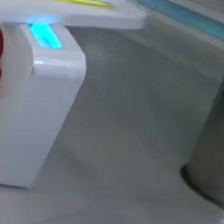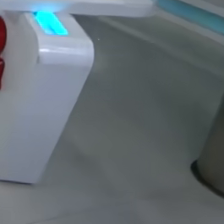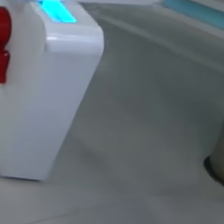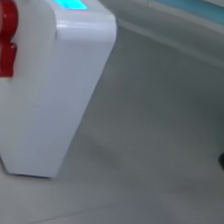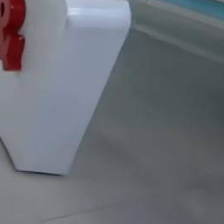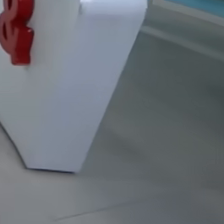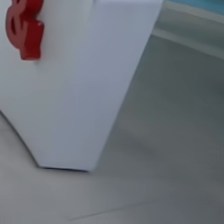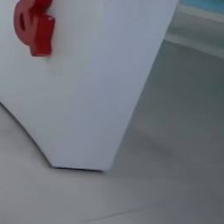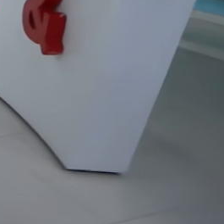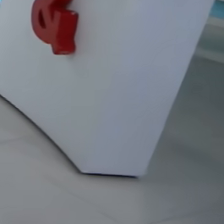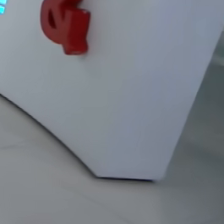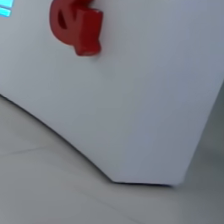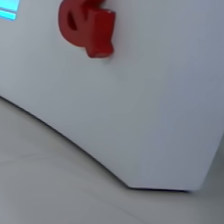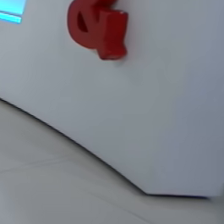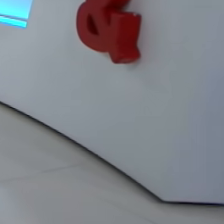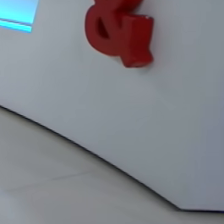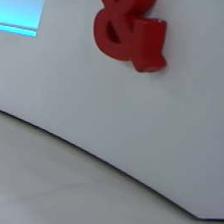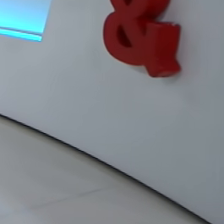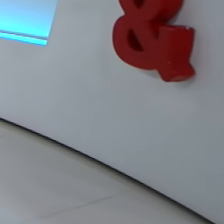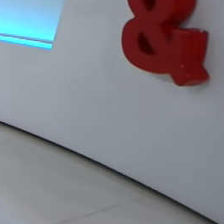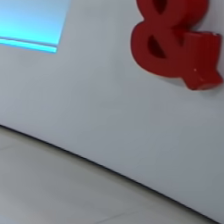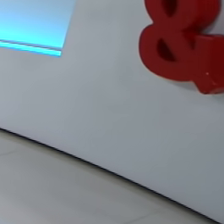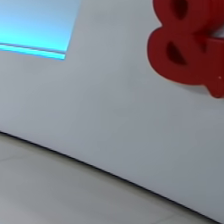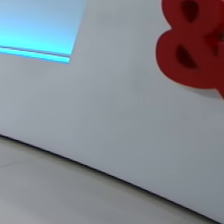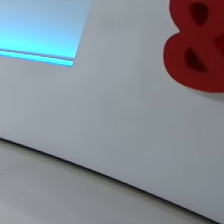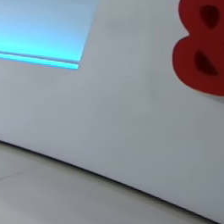FARC. Con Luisa Tobo.